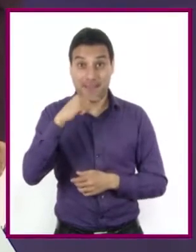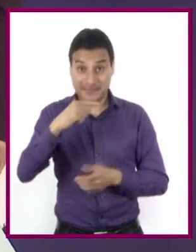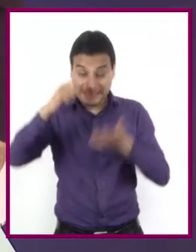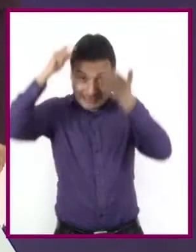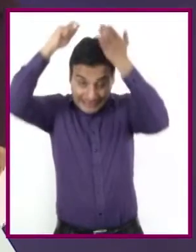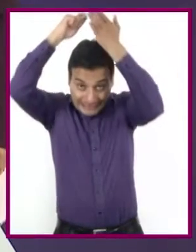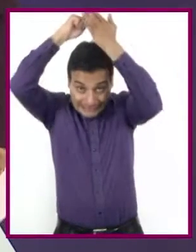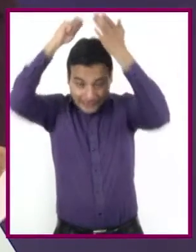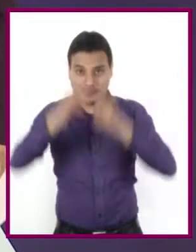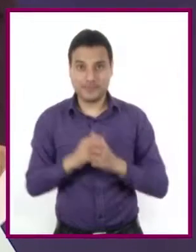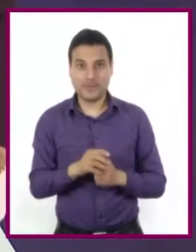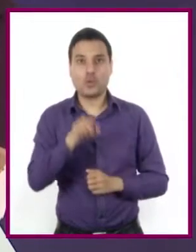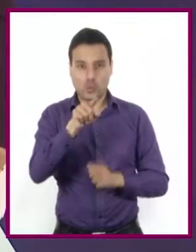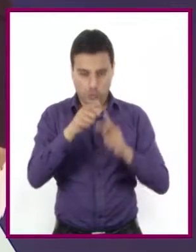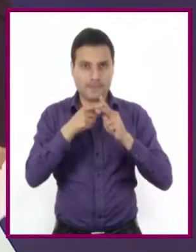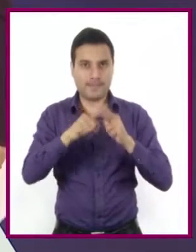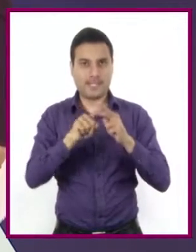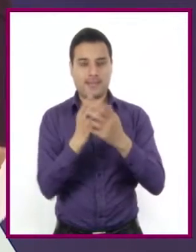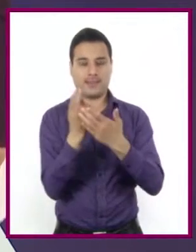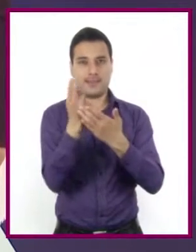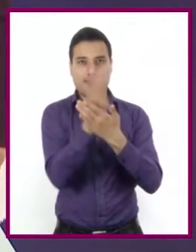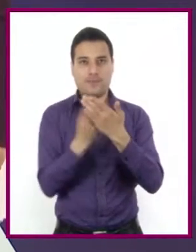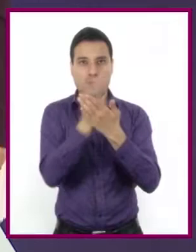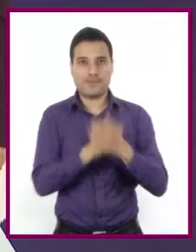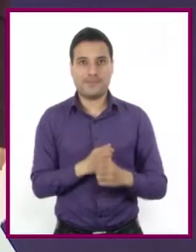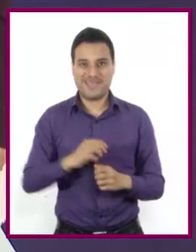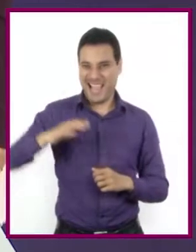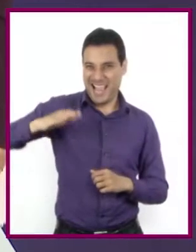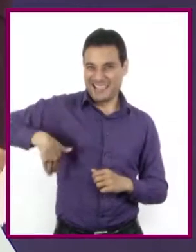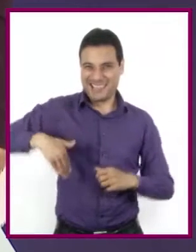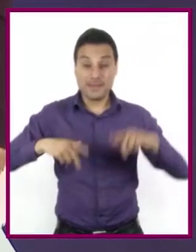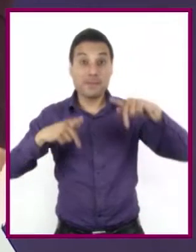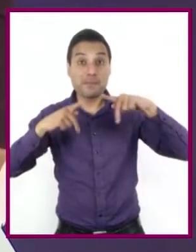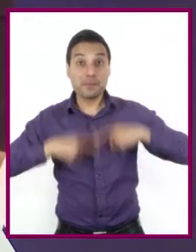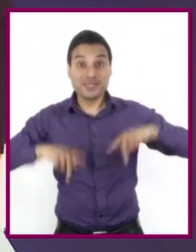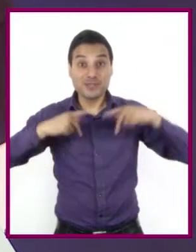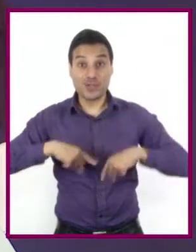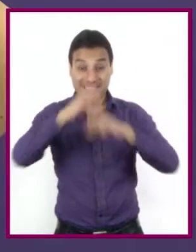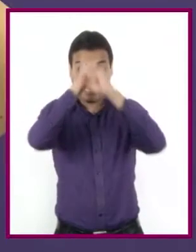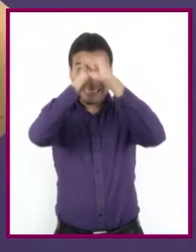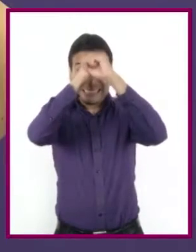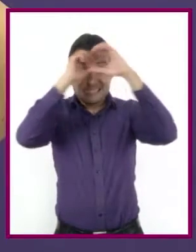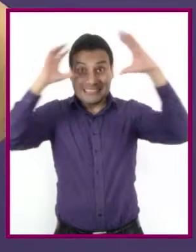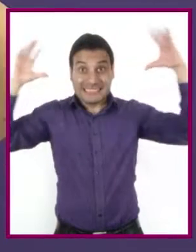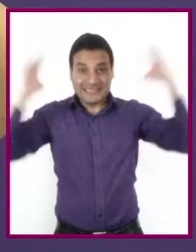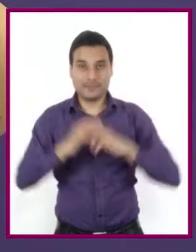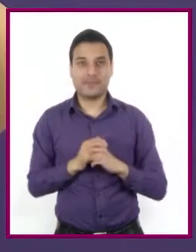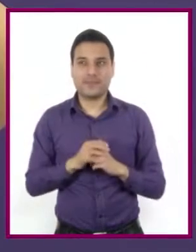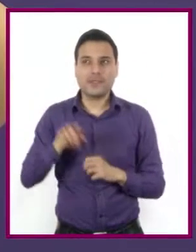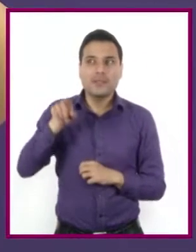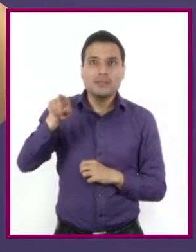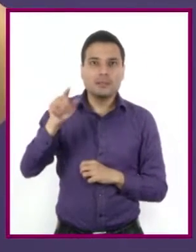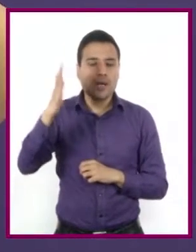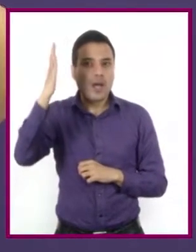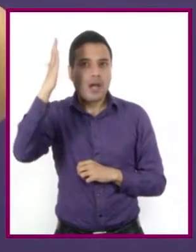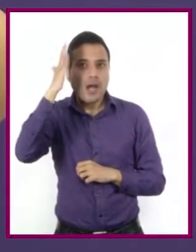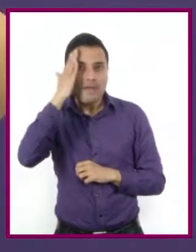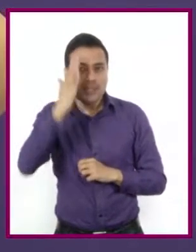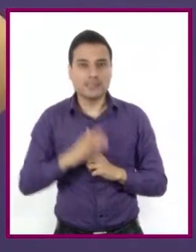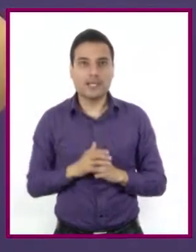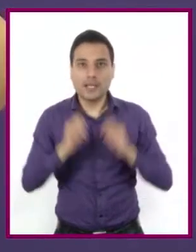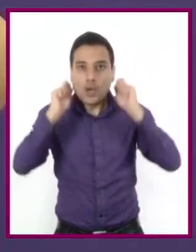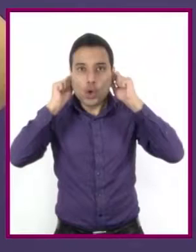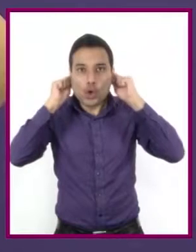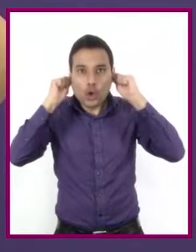hoja y comienza a dibujar esa persona que imaginaste. Dibuja su cabeza, sus